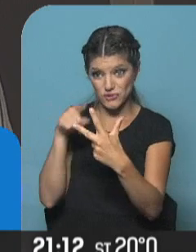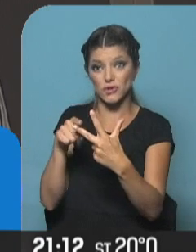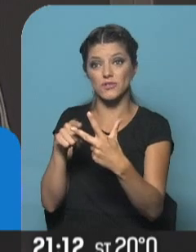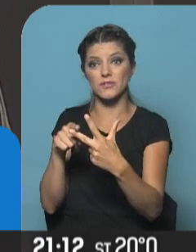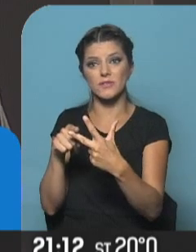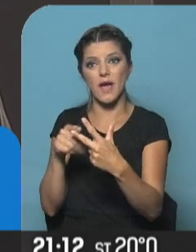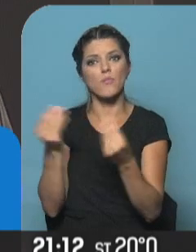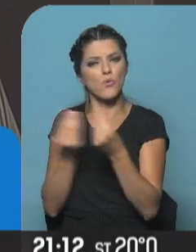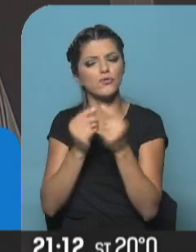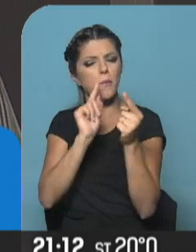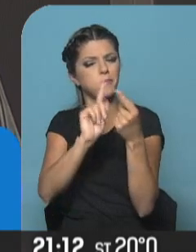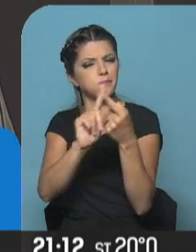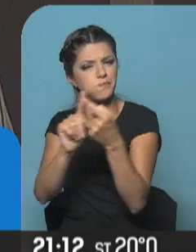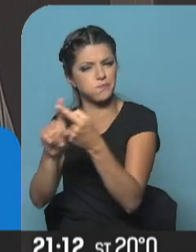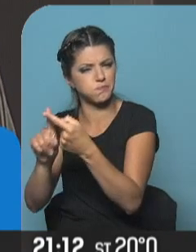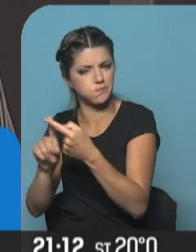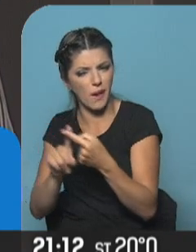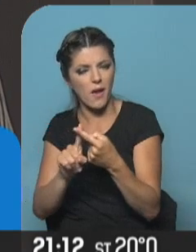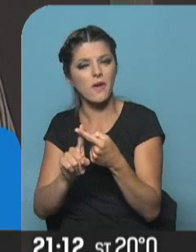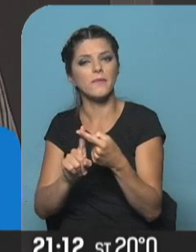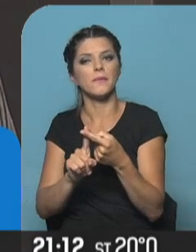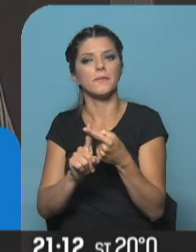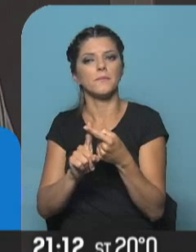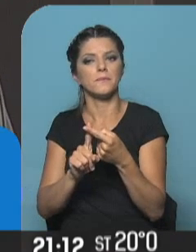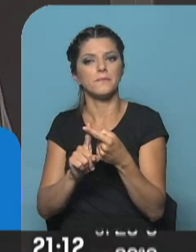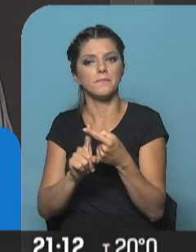aún conservan muchas relaciones, muchos resortes para poder